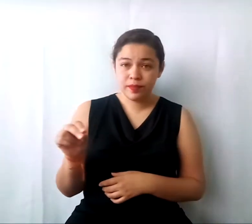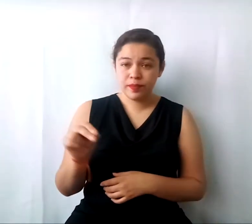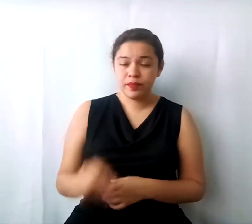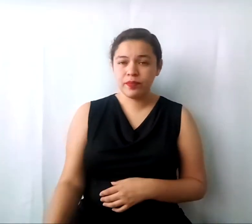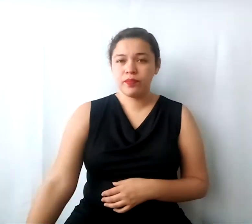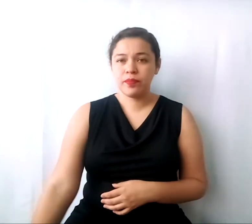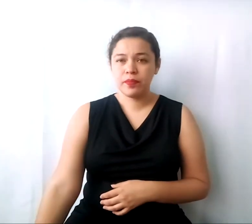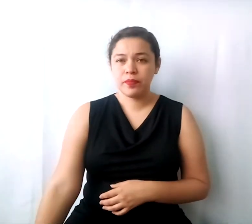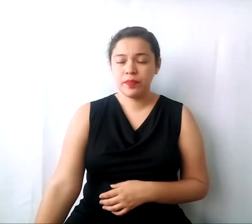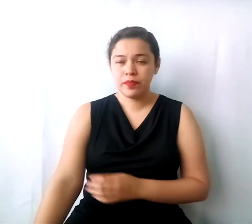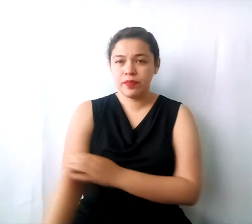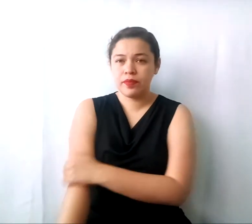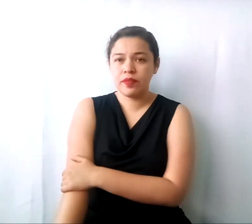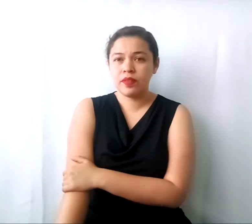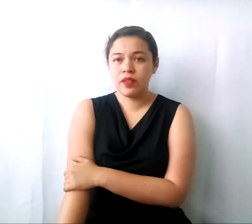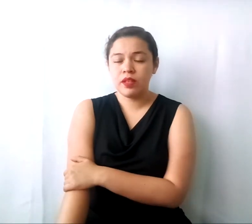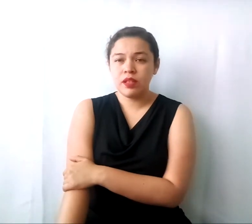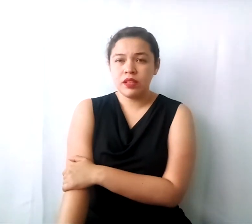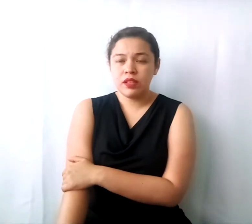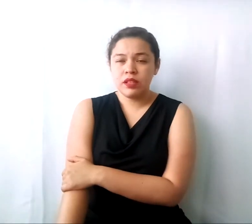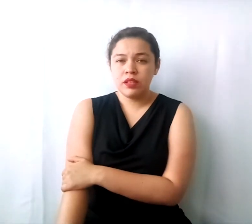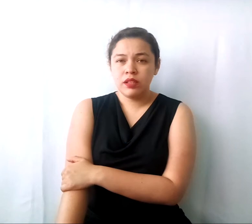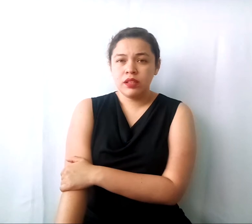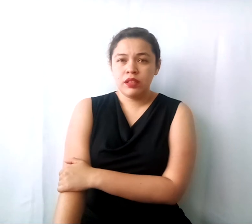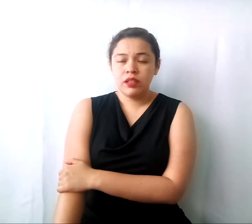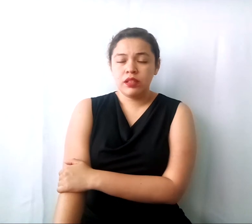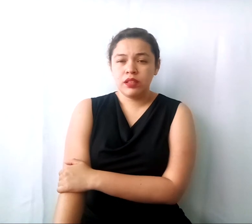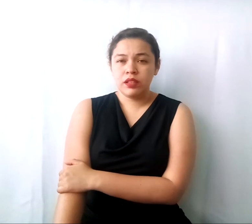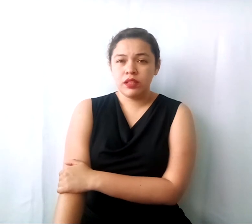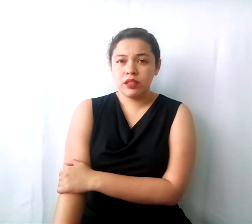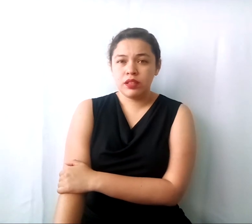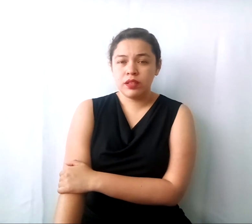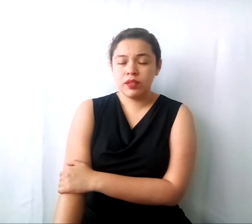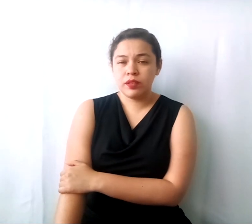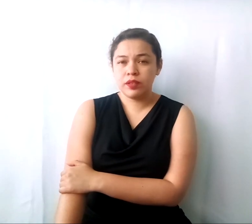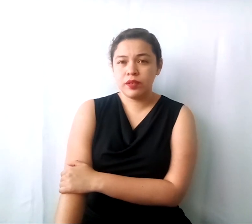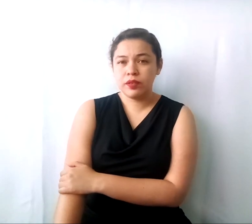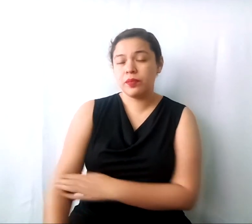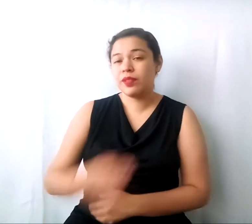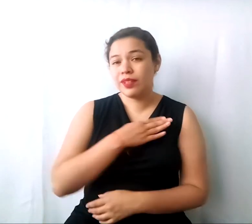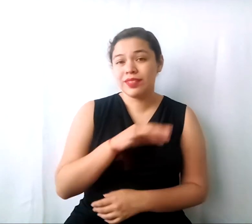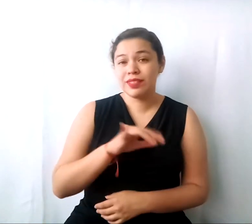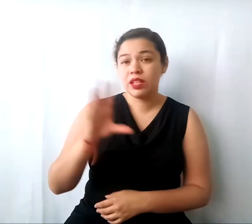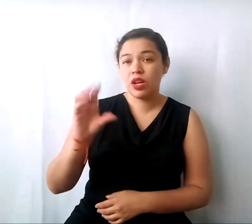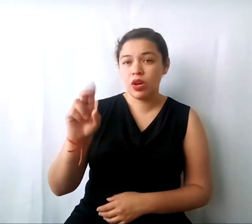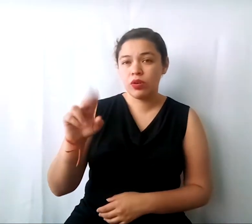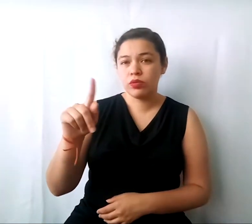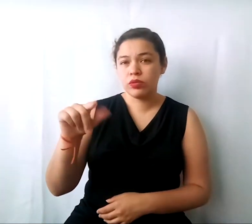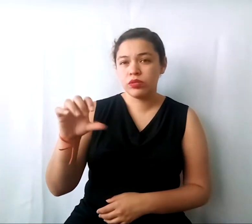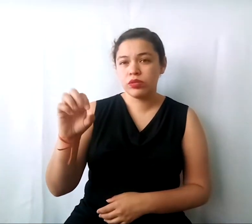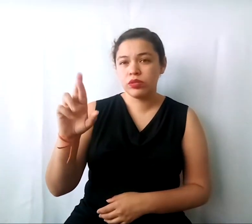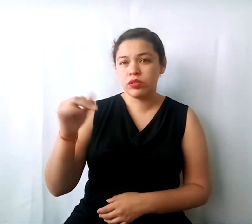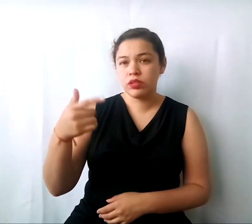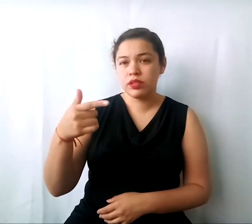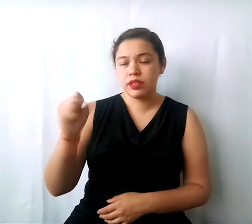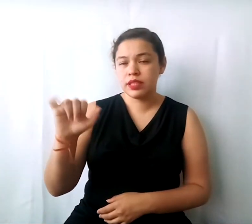O sea, ¿se puede Bueno, hacer? aquí sí estaríamos hablando básicamente del outsourcing que está prohibido, porque no son servicios